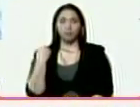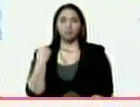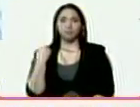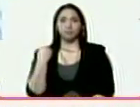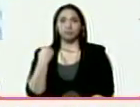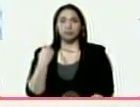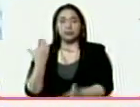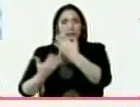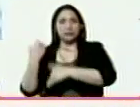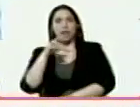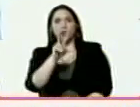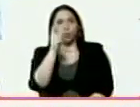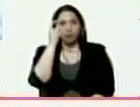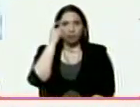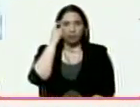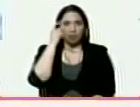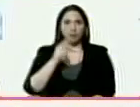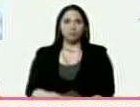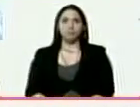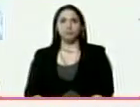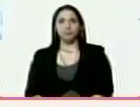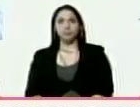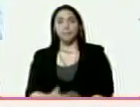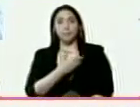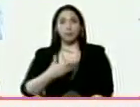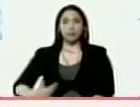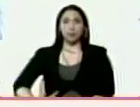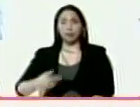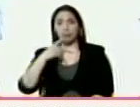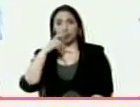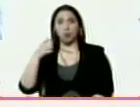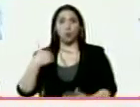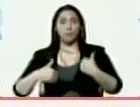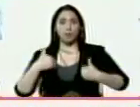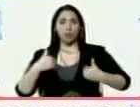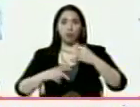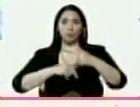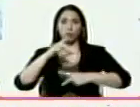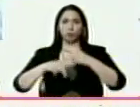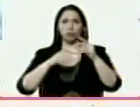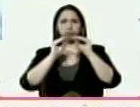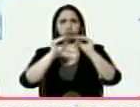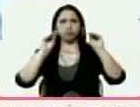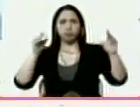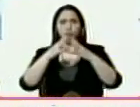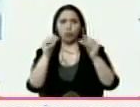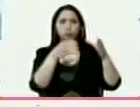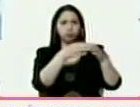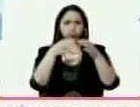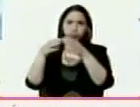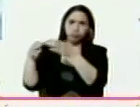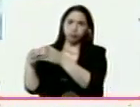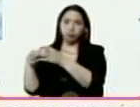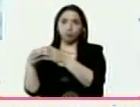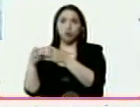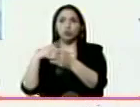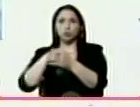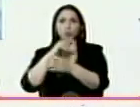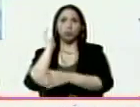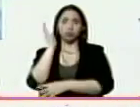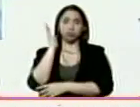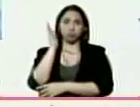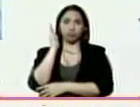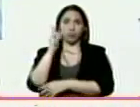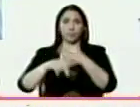hace dos días, disculpen, el presidente Nicolás Maduro en el miércoles productivo llamaba a todos los sectores. Estábamos en un acto